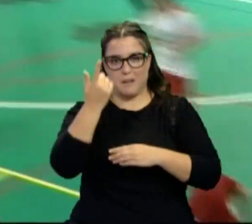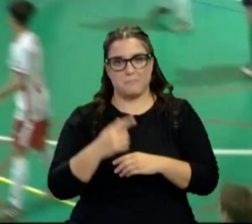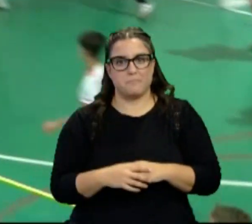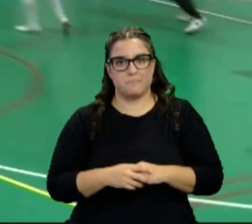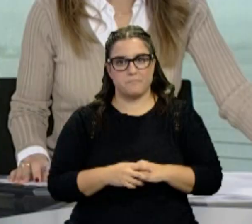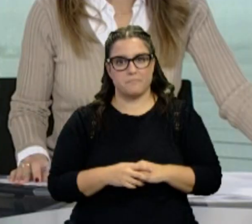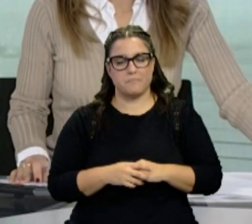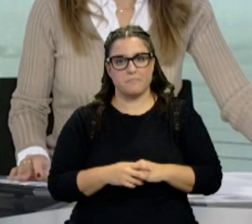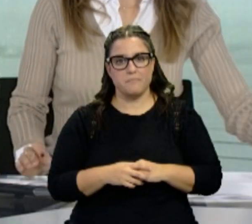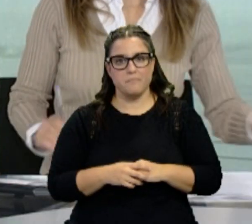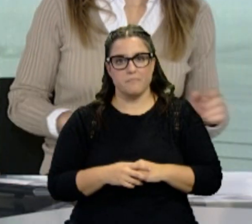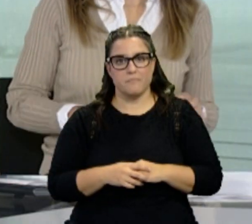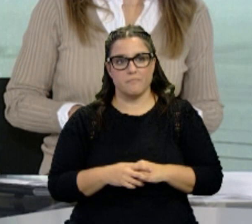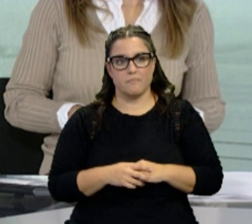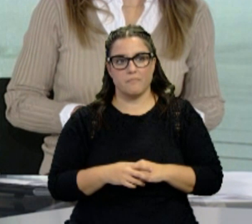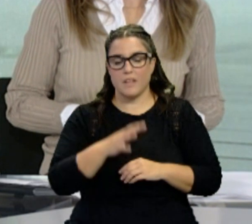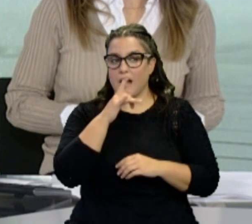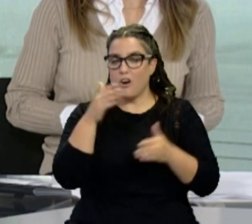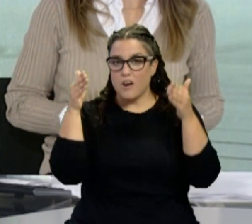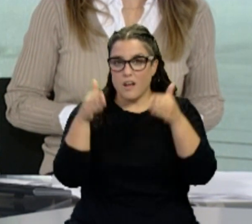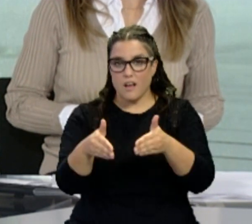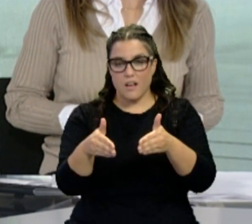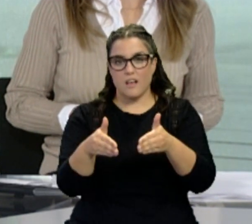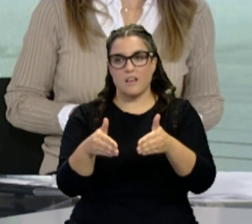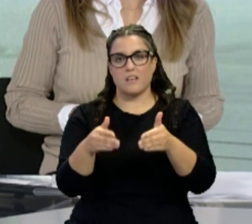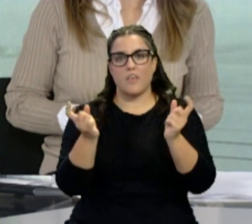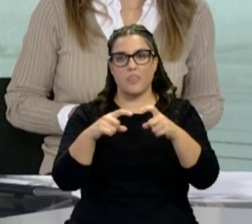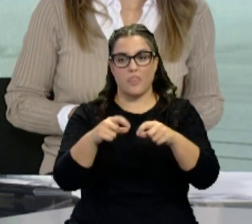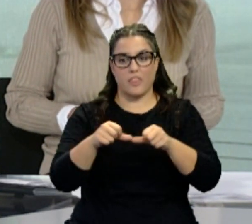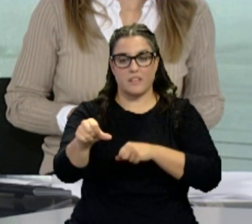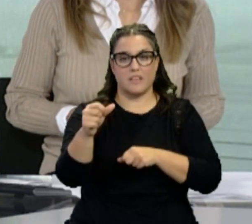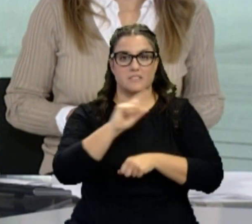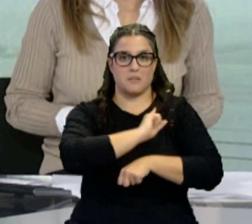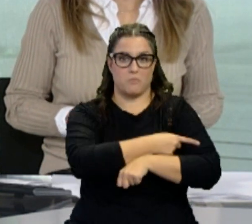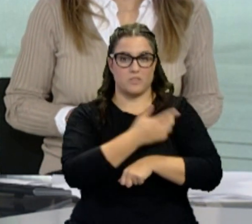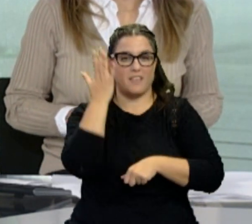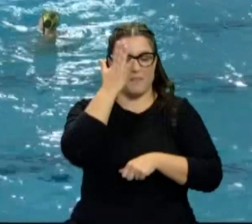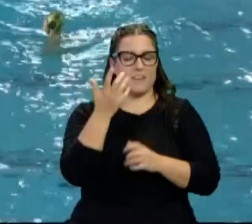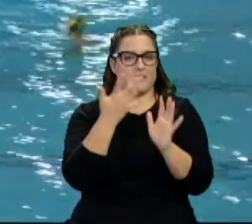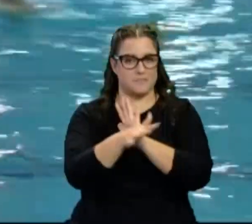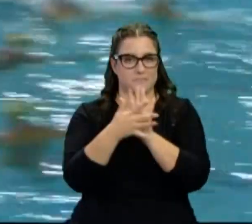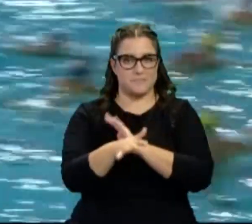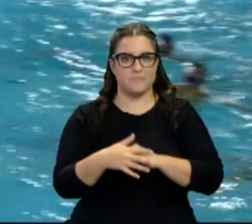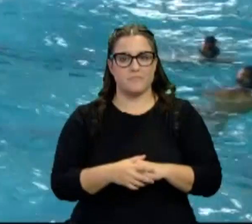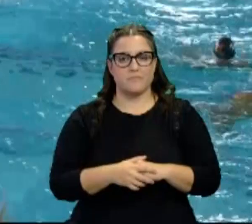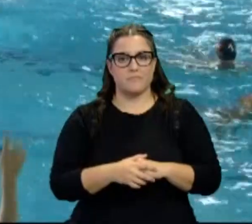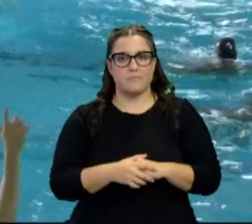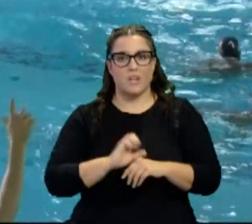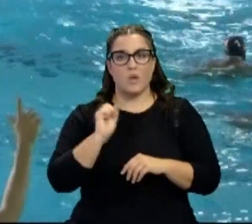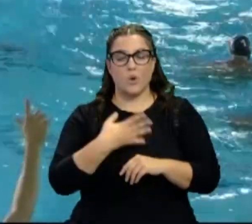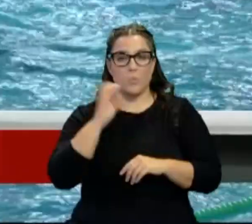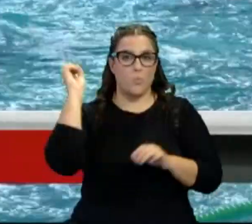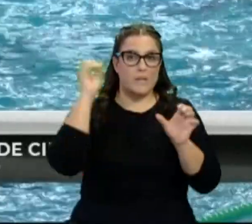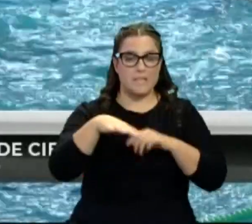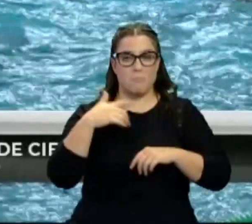Nos sumergimos a continuación en otras citas que nos dejó el deporte navarro. El Club Waterpolo Navarra